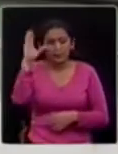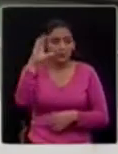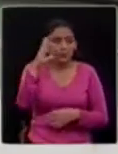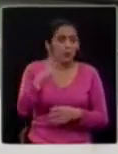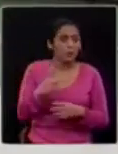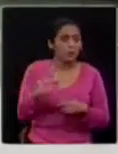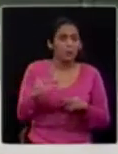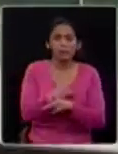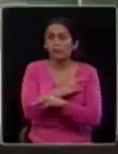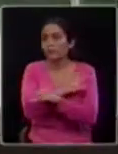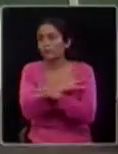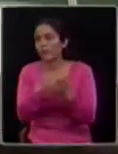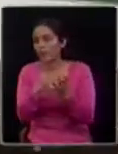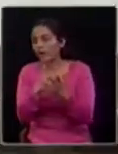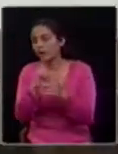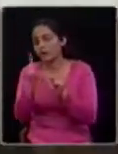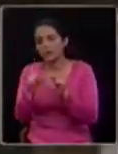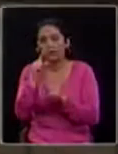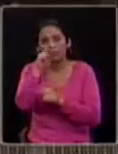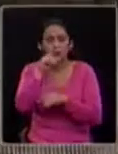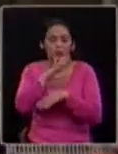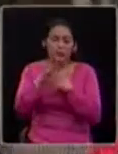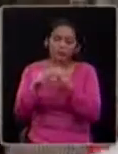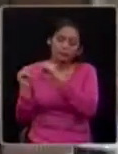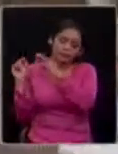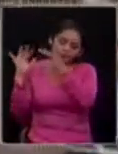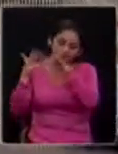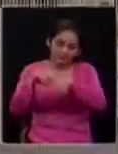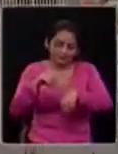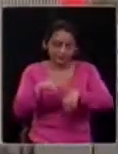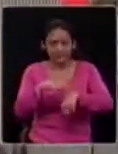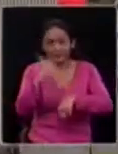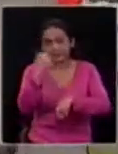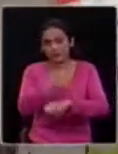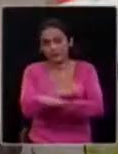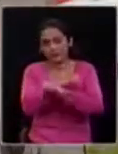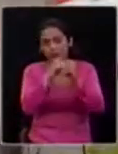en la institución se retomaron a las 10 de la mañana. Marta Navarrete, Telerama Noticias.